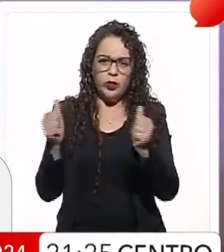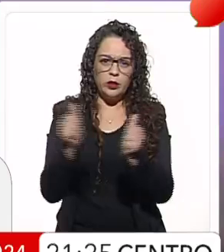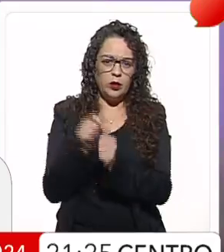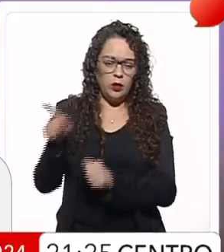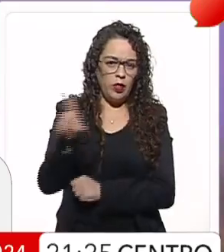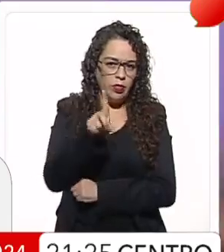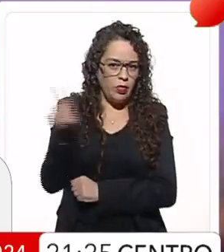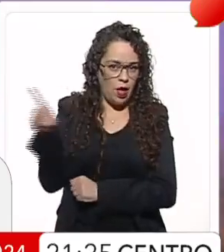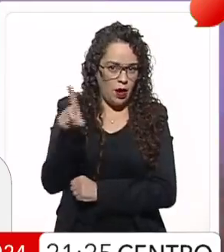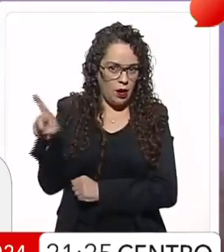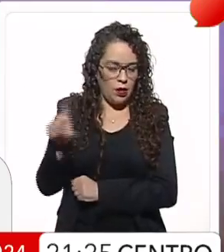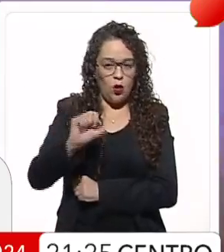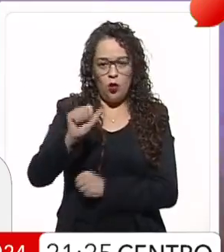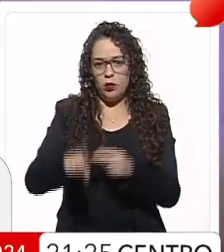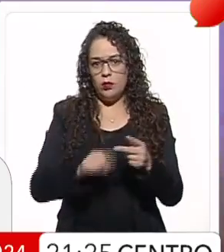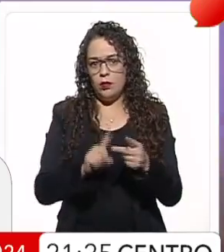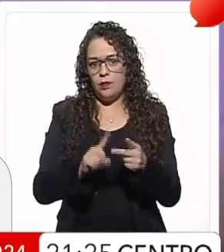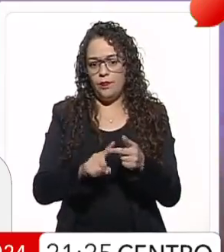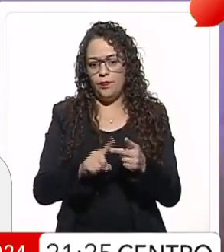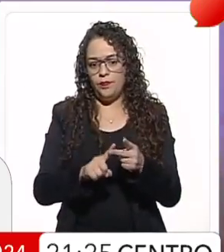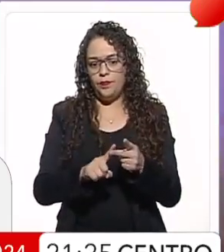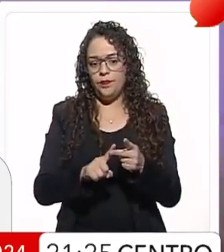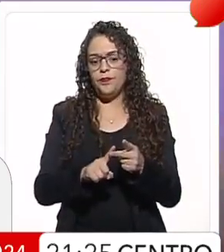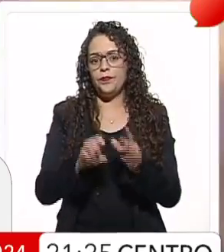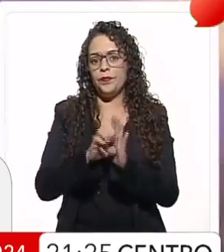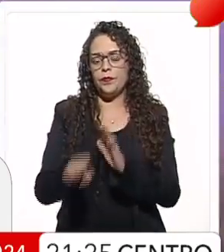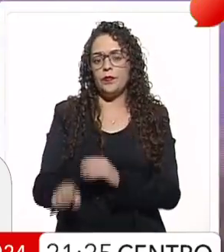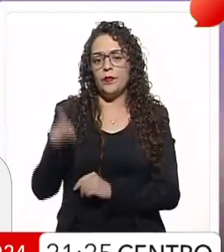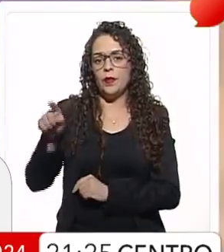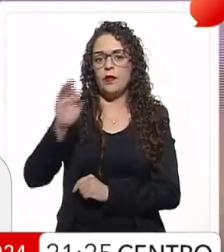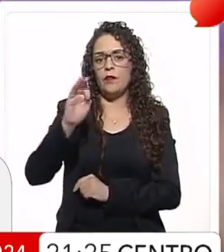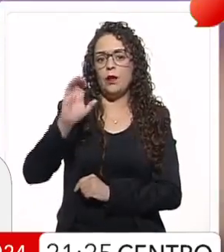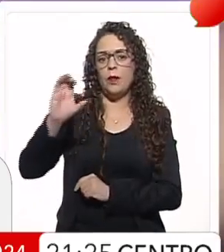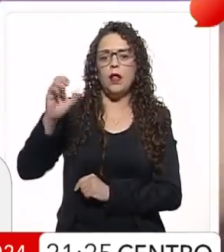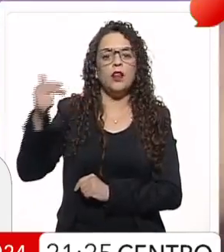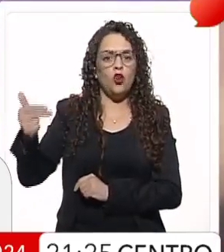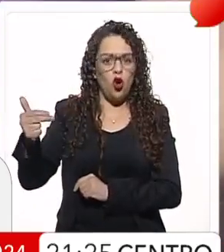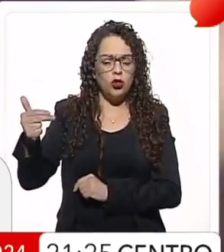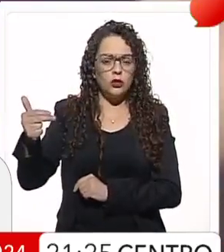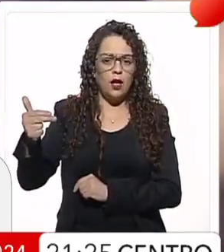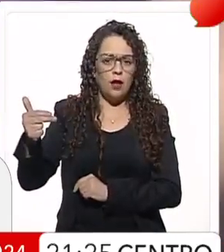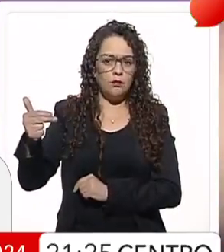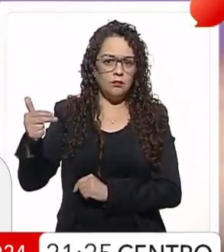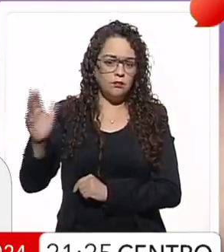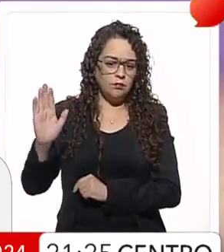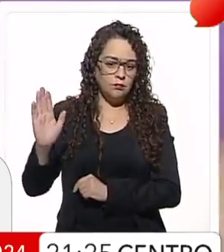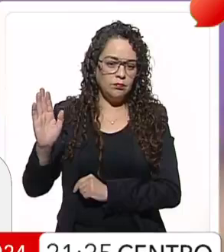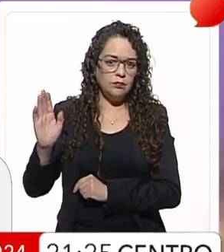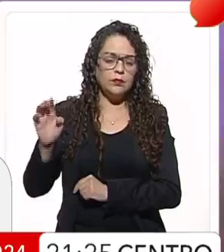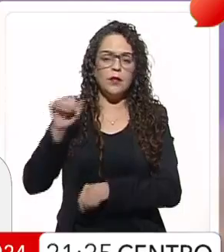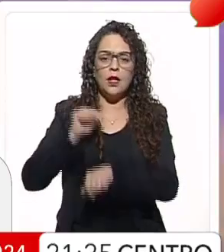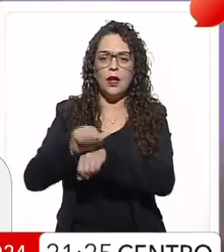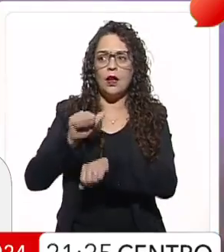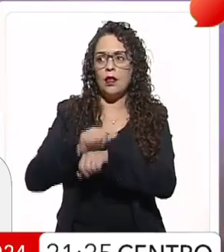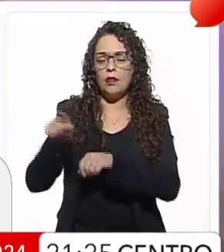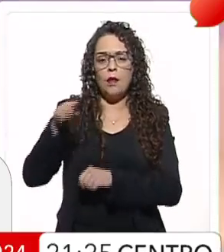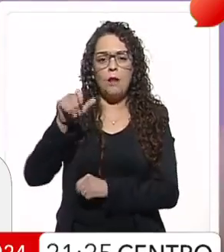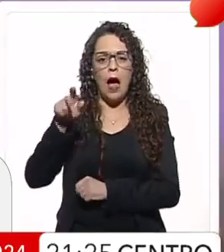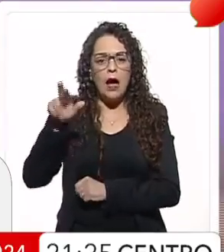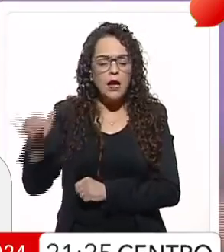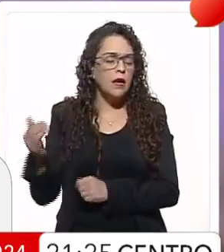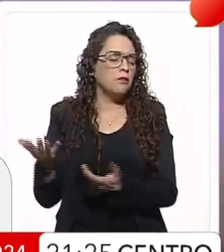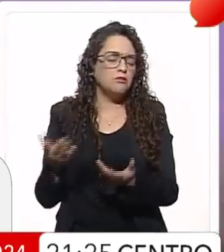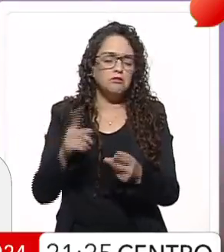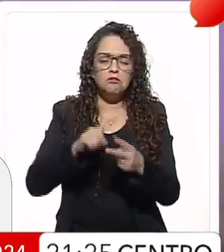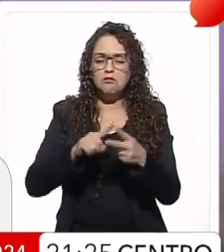otra más alineada con la derecha clásica, como Felipe Calderón, no sé, Macri en Argentina. Es decir, que tiene esas